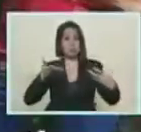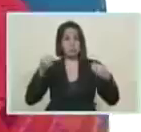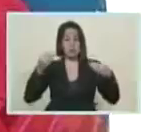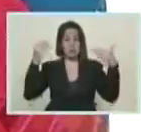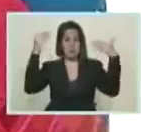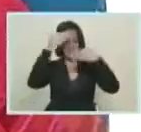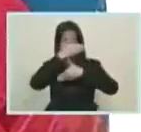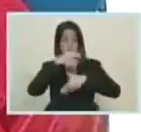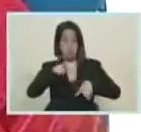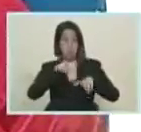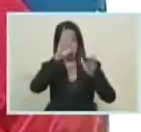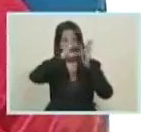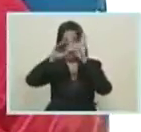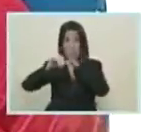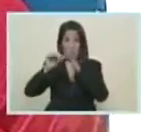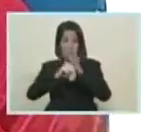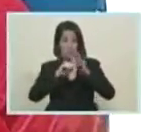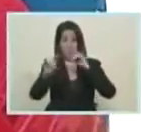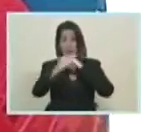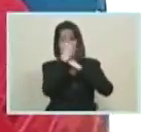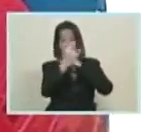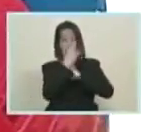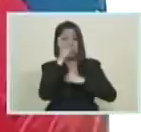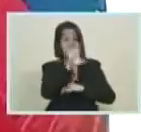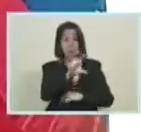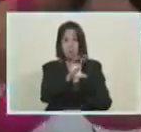Mafioso, corrupto, vende patria.